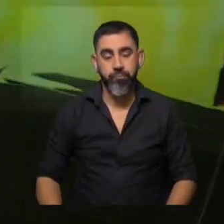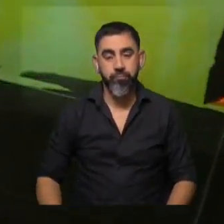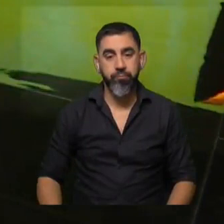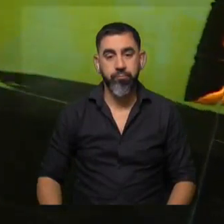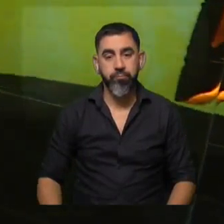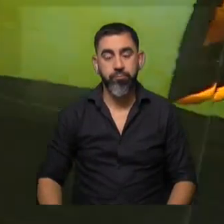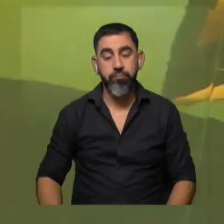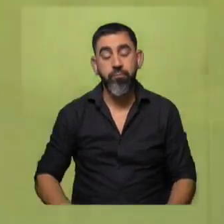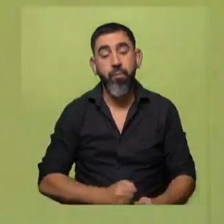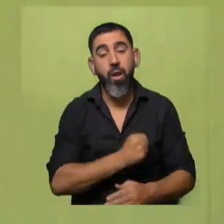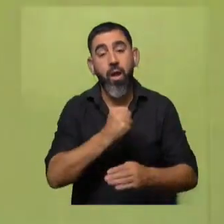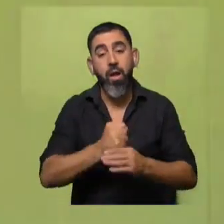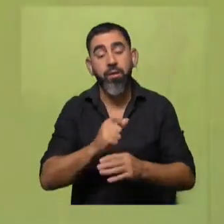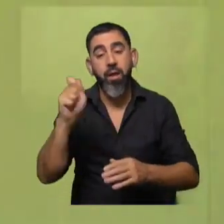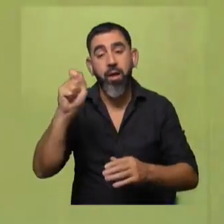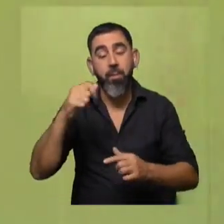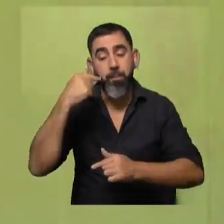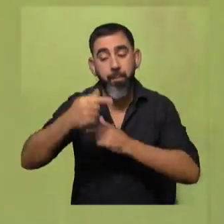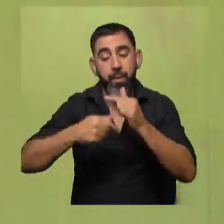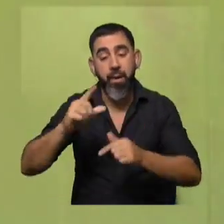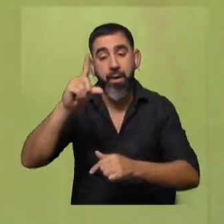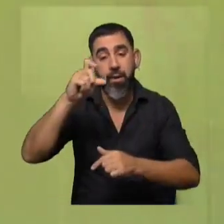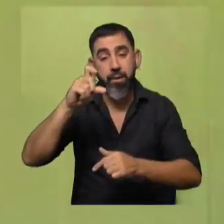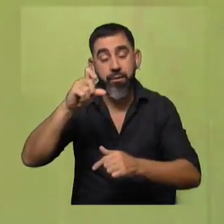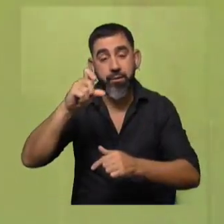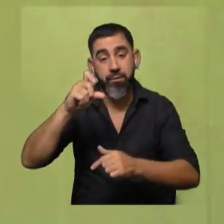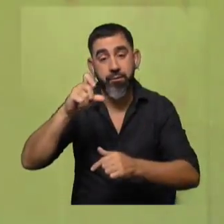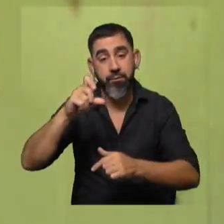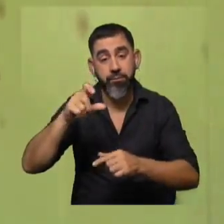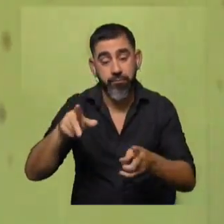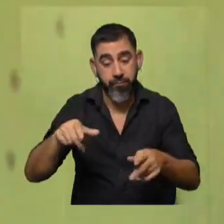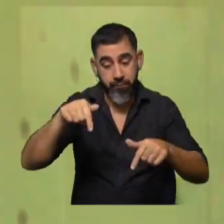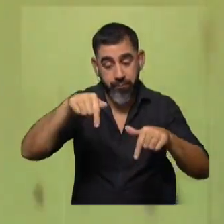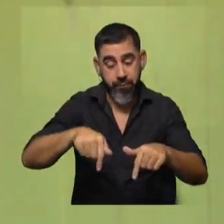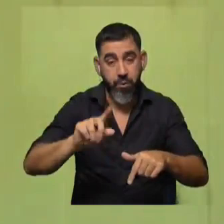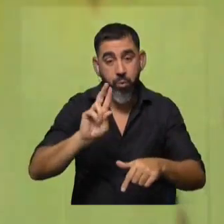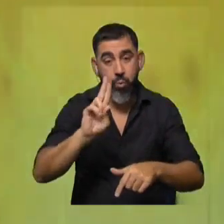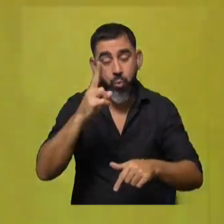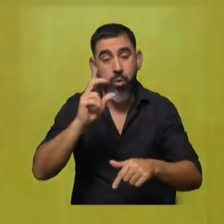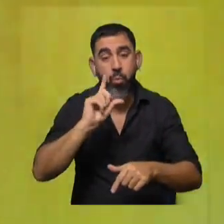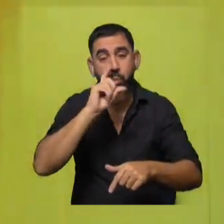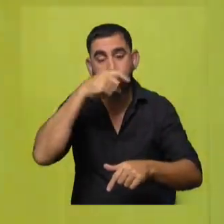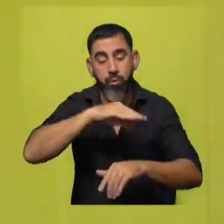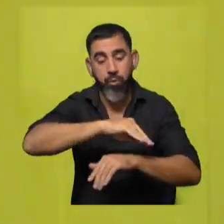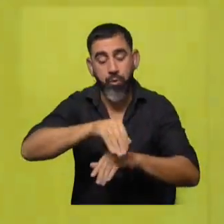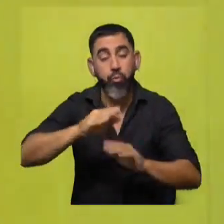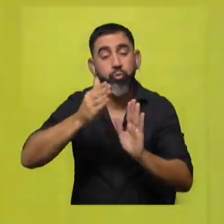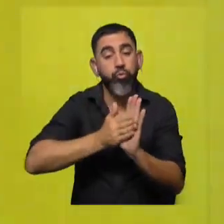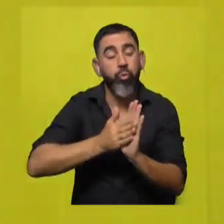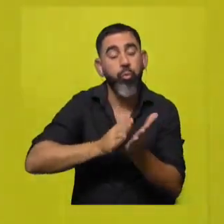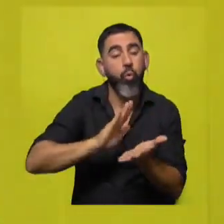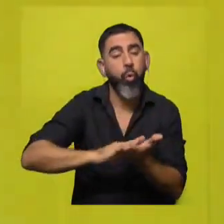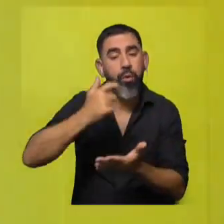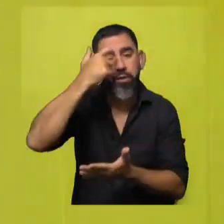Mientras dure la emergencia por el agua corriente, en esta parte de nuestro país, en cada edición de Sobre Ciencia,